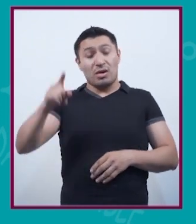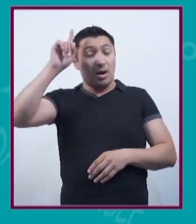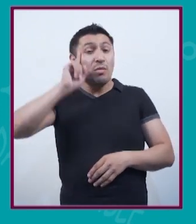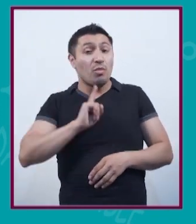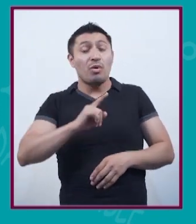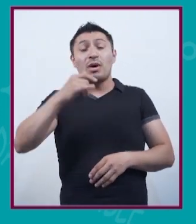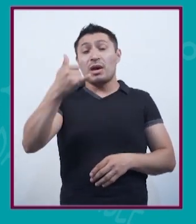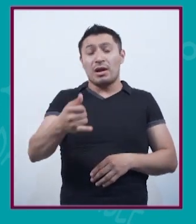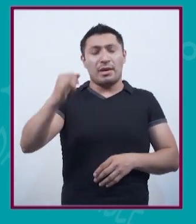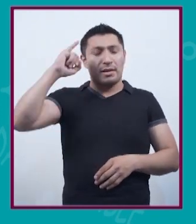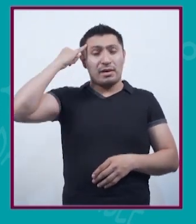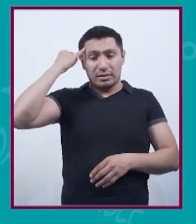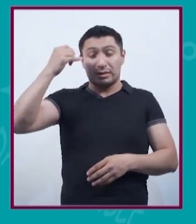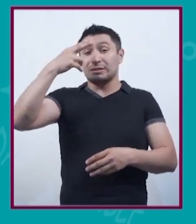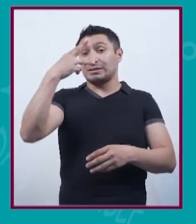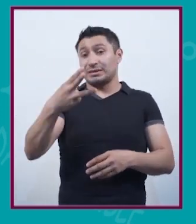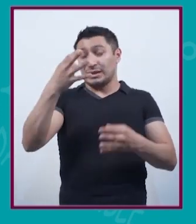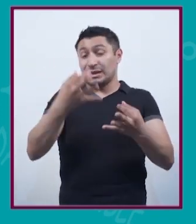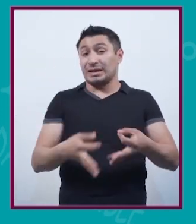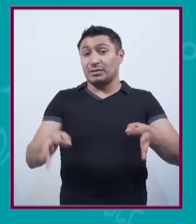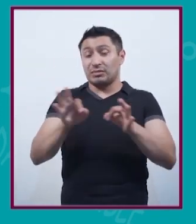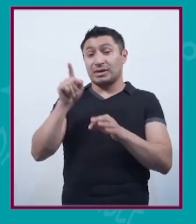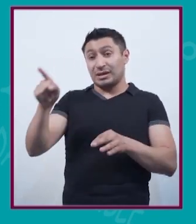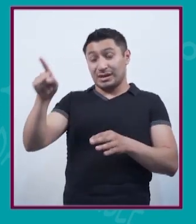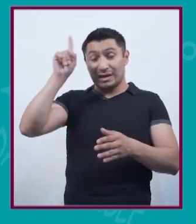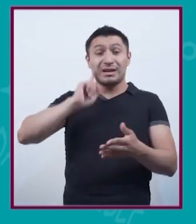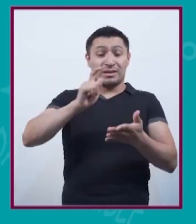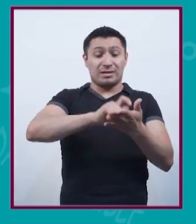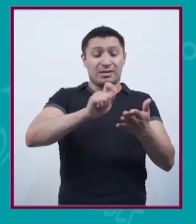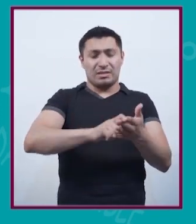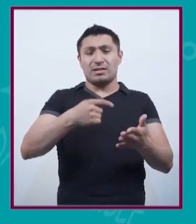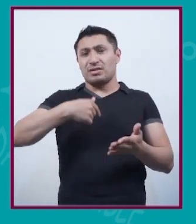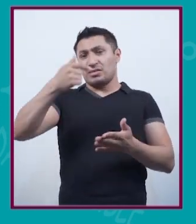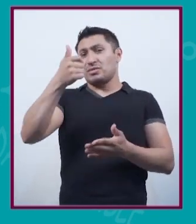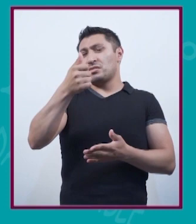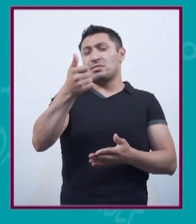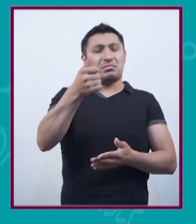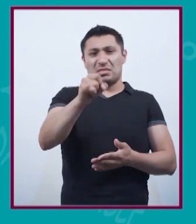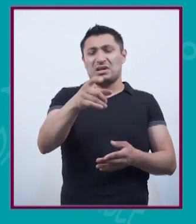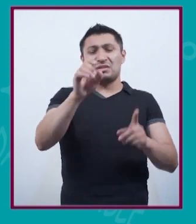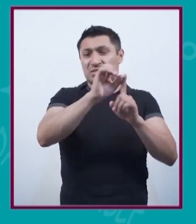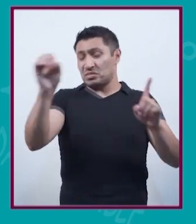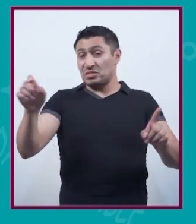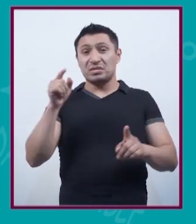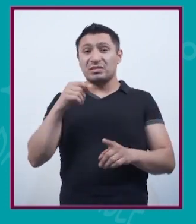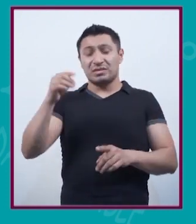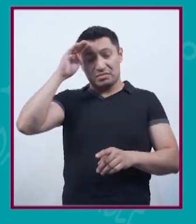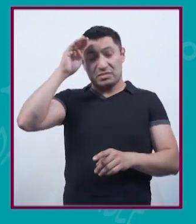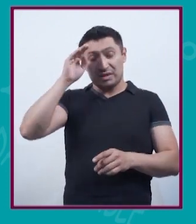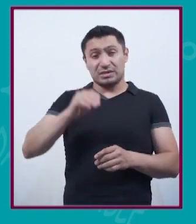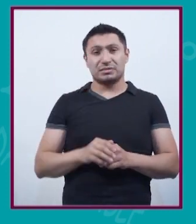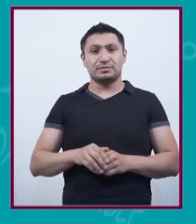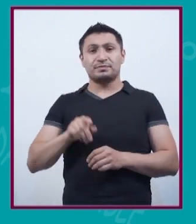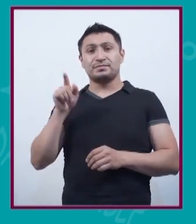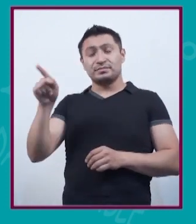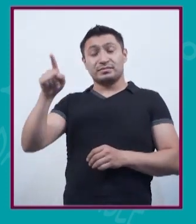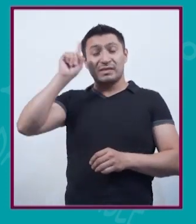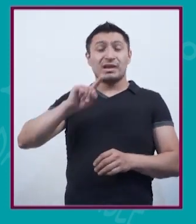fundamentalmente, sus preocupaciones fundamentales son el niño, la mujer y el